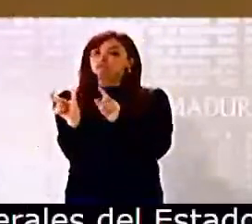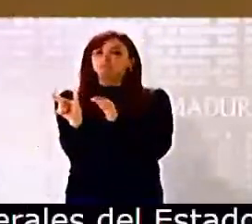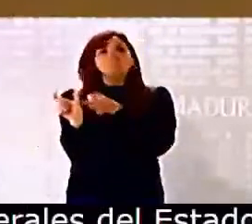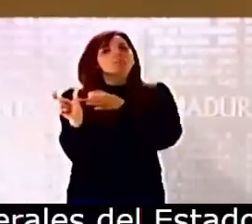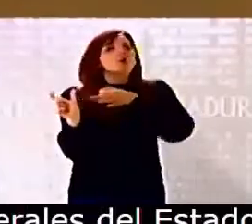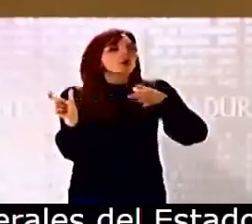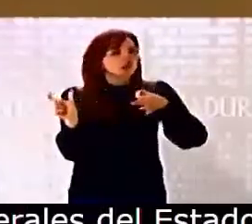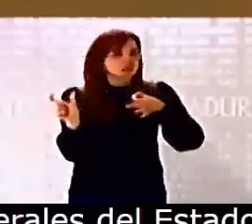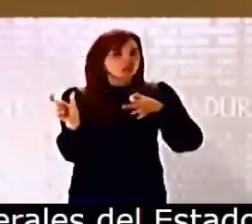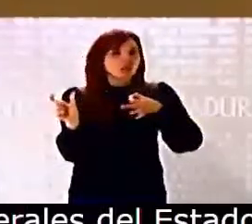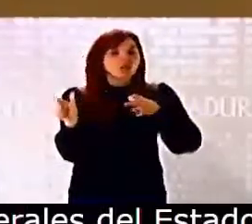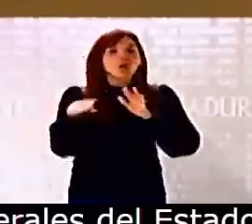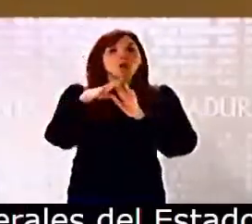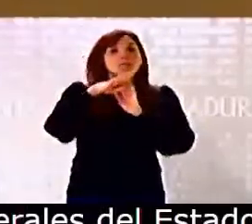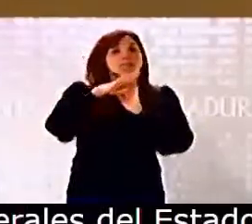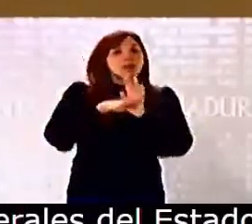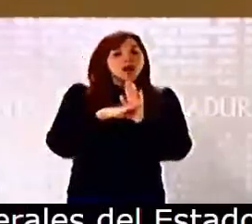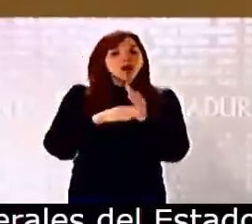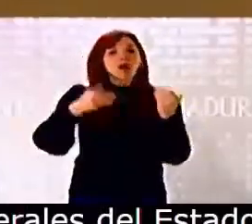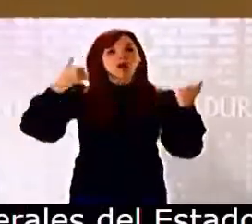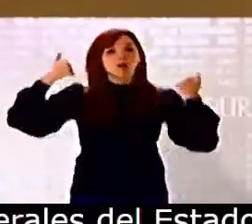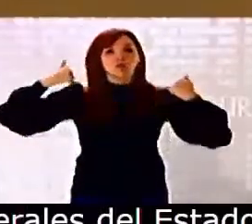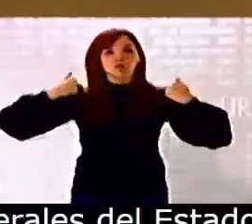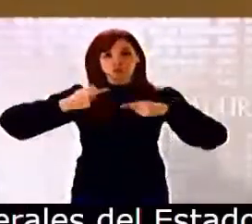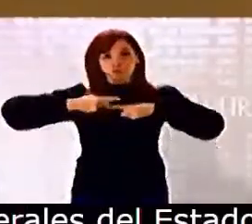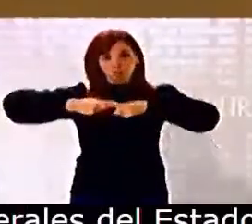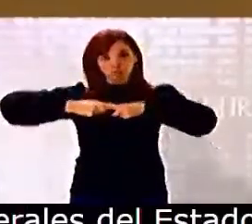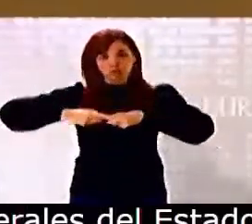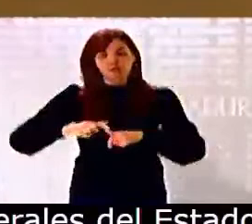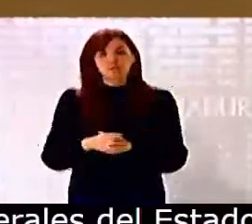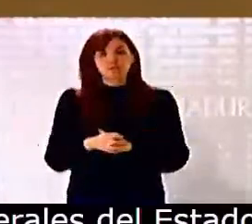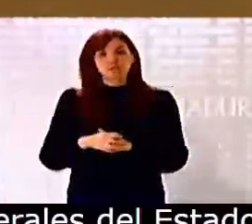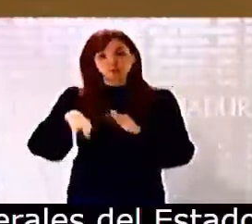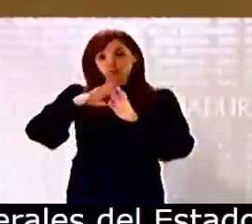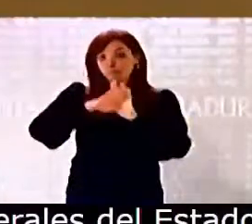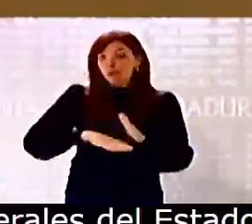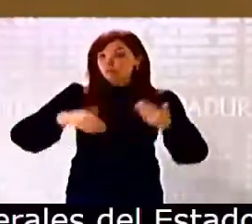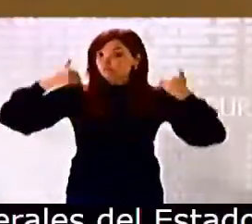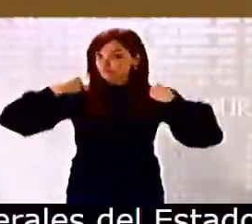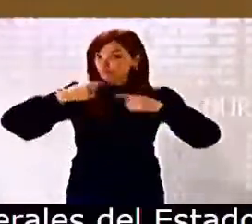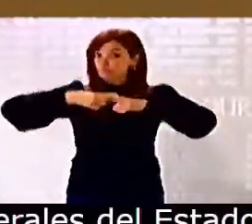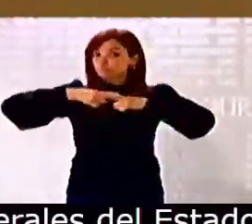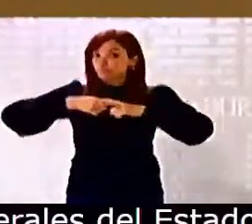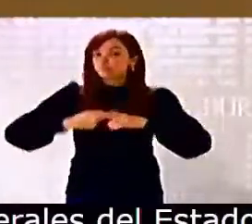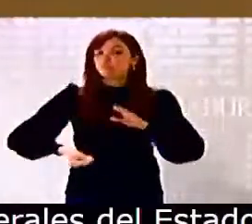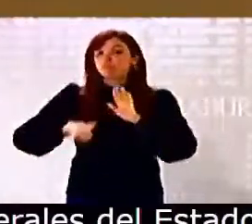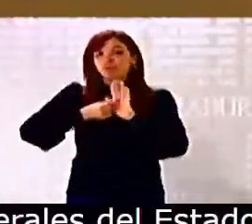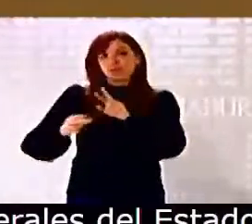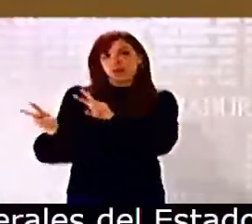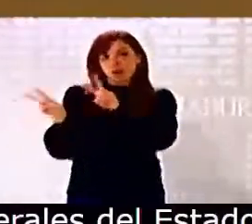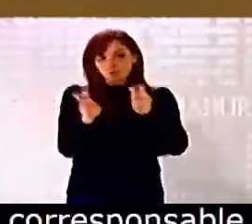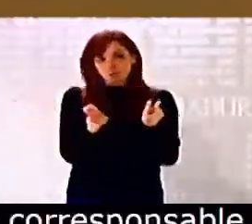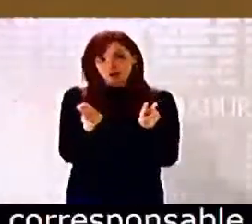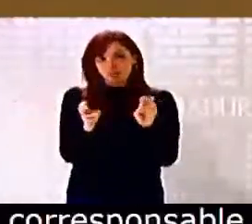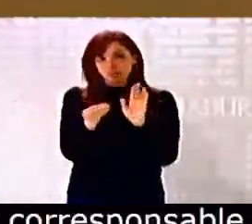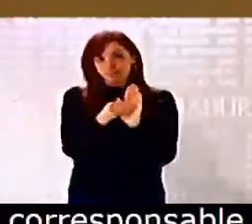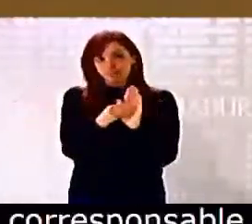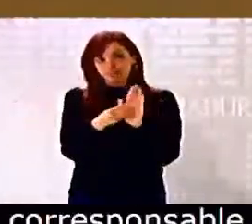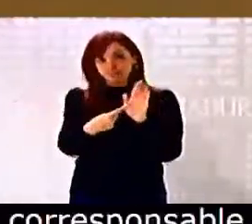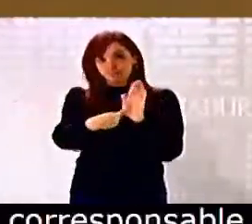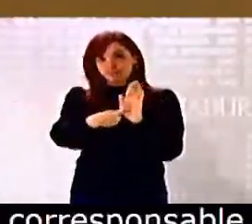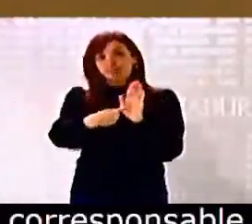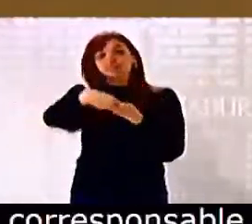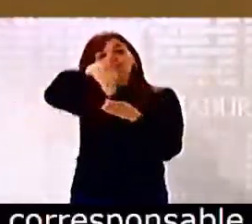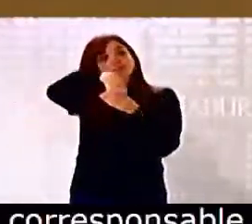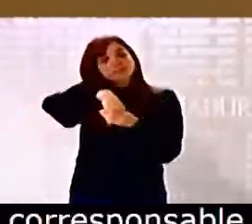correcto, el Plan Corresponsables. El Plan Corresponsables es una nueva medida que está y contiene